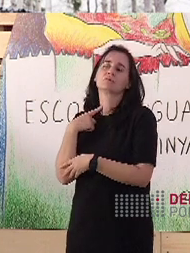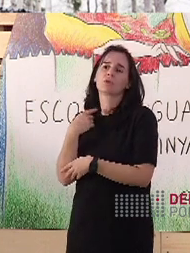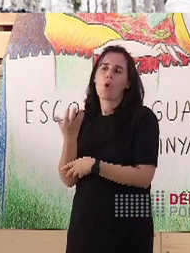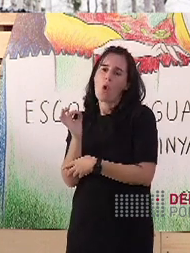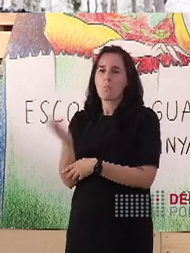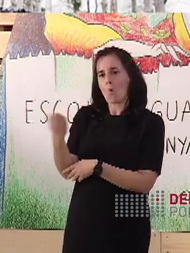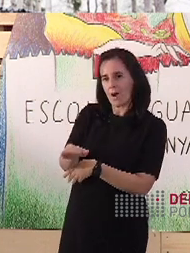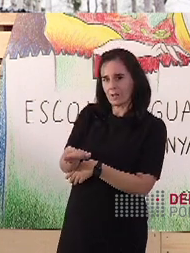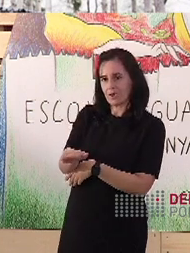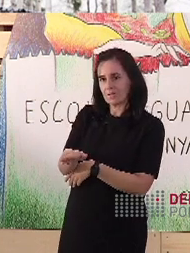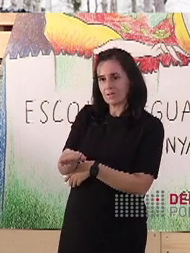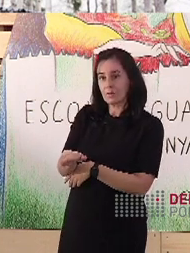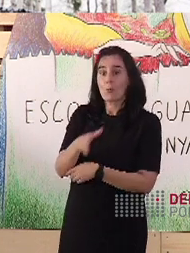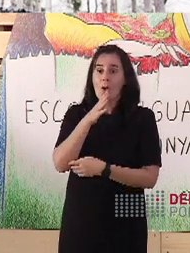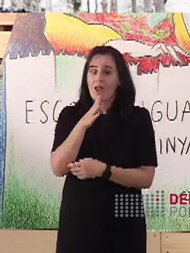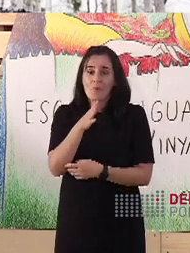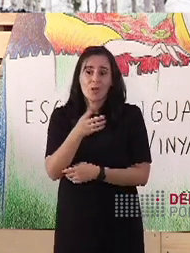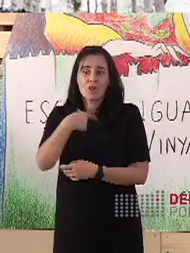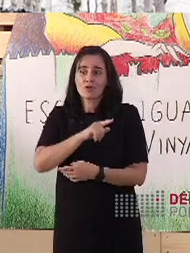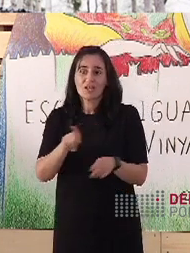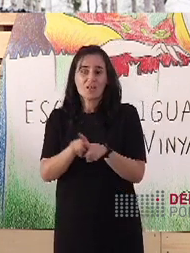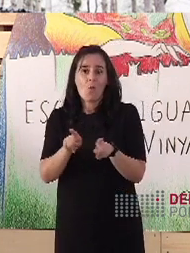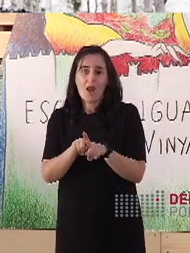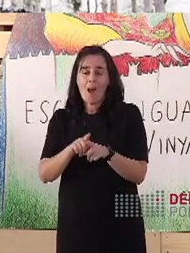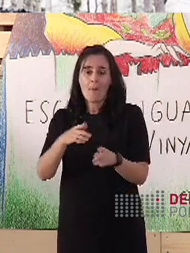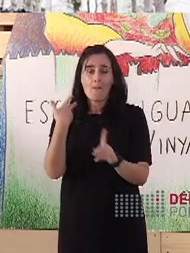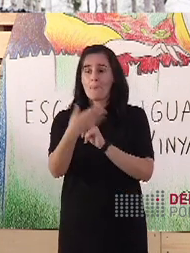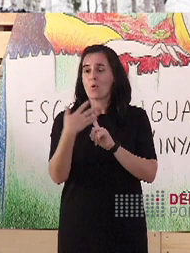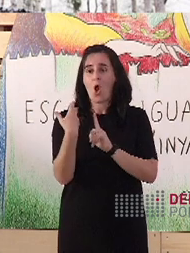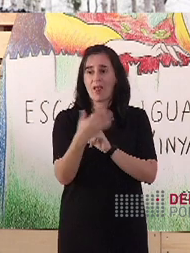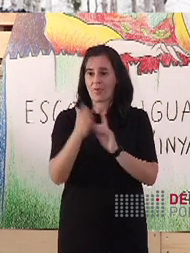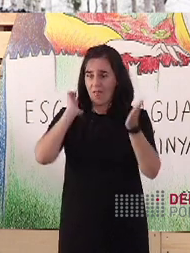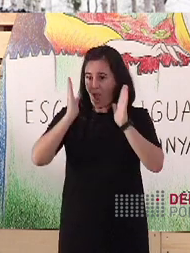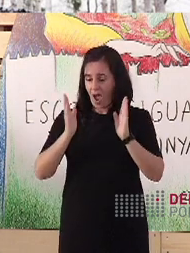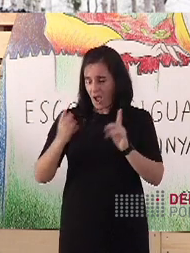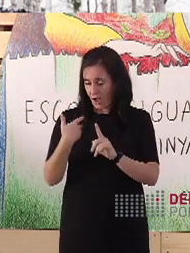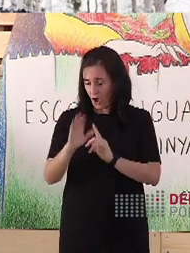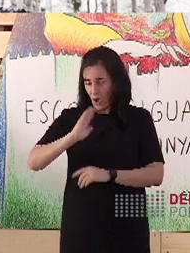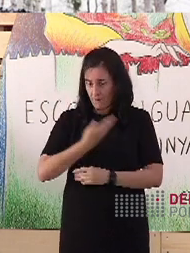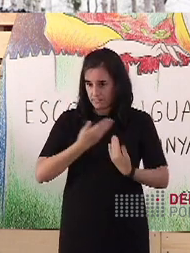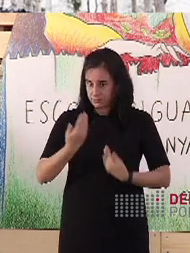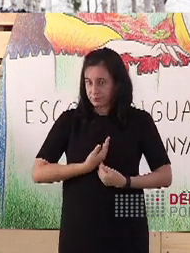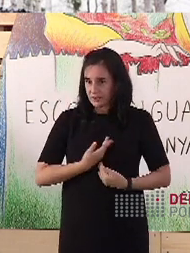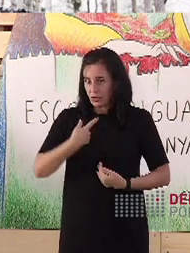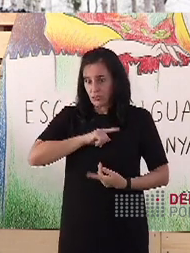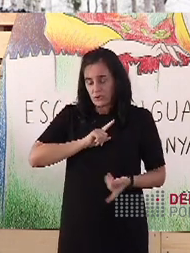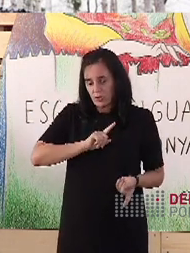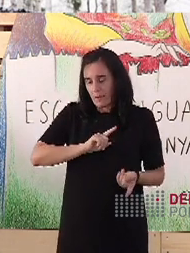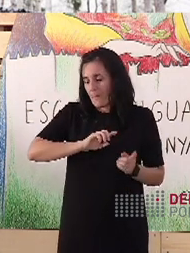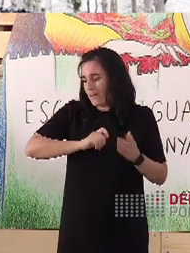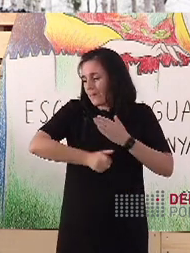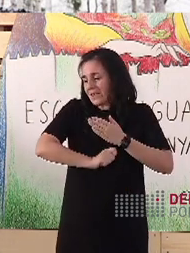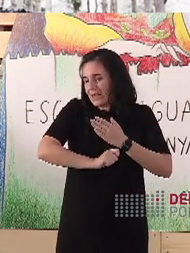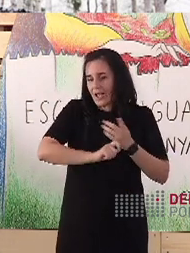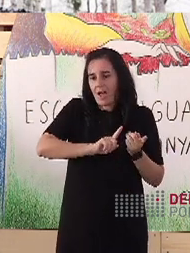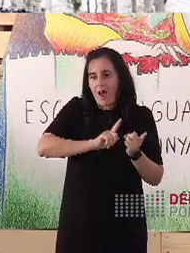Porque estamos erotizando la violencia contra nuestros cuerpos y hemos aprendido a través de todos estos mecanismos, a través de todas